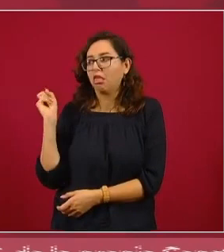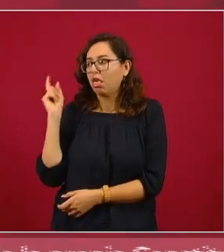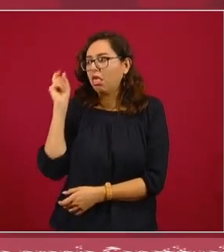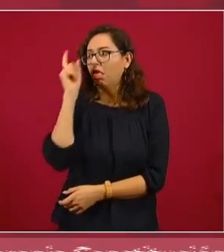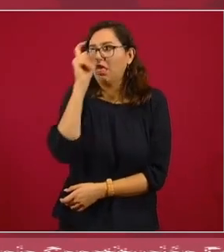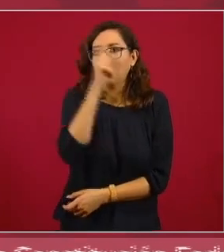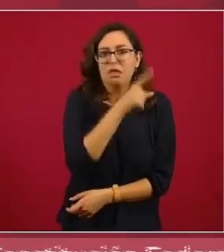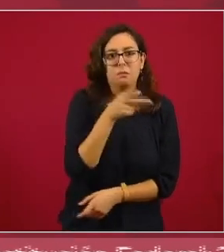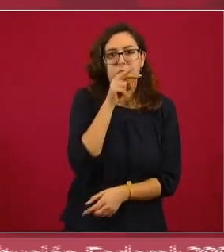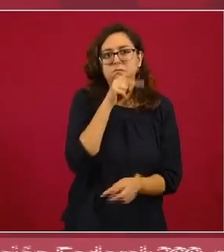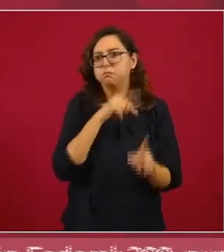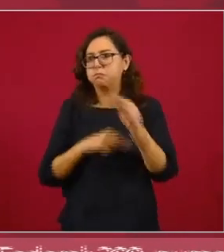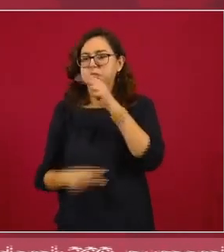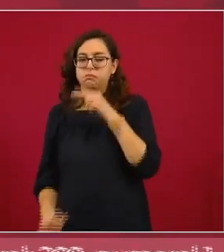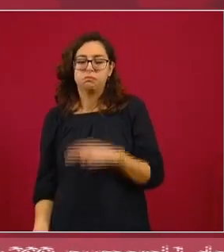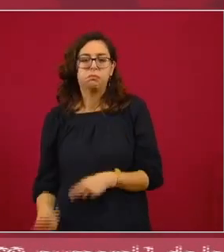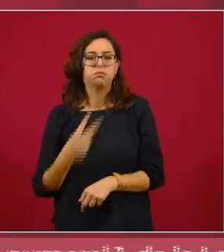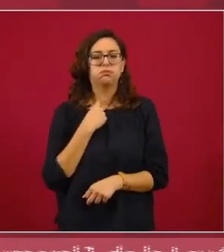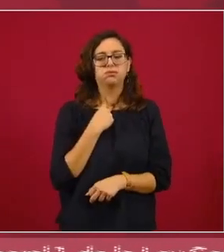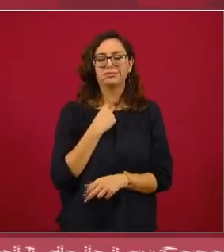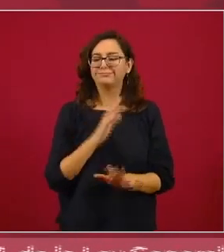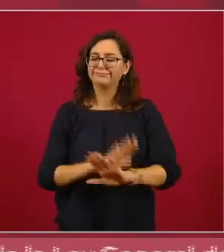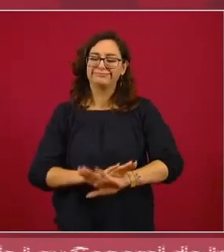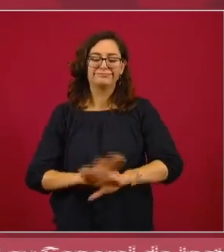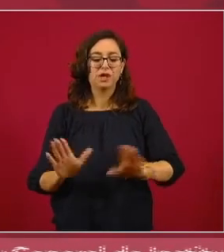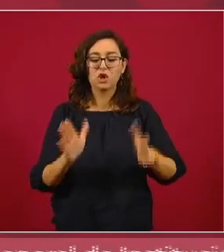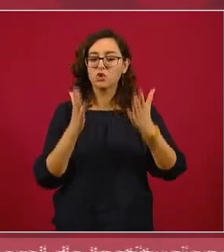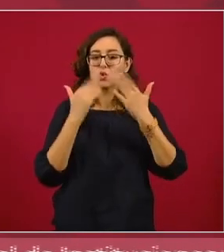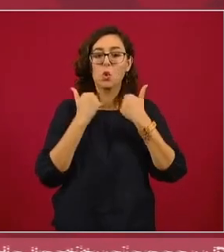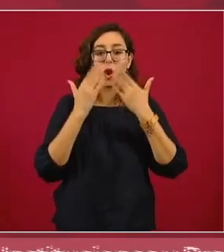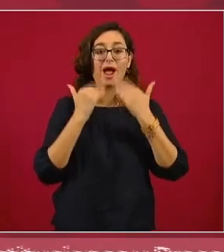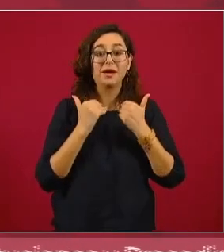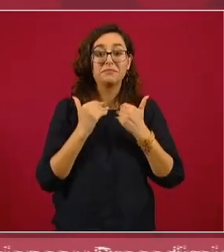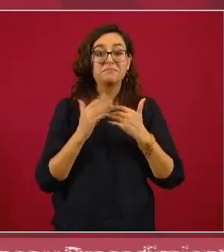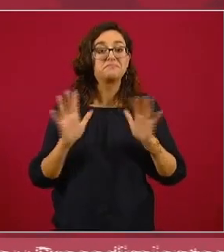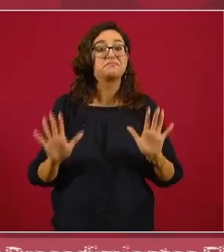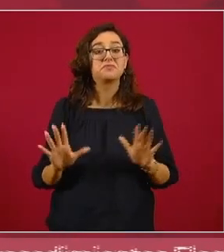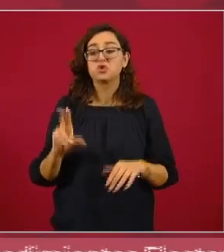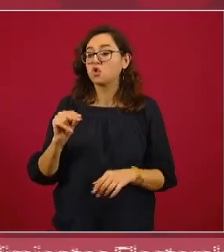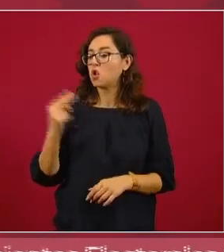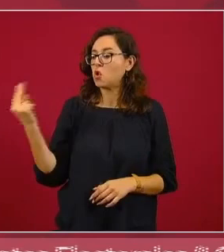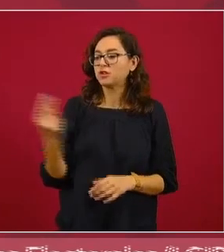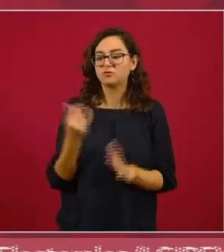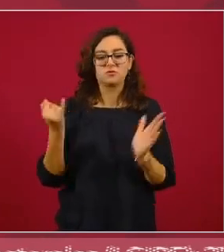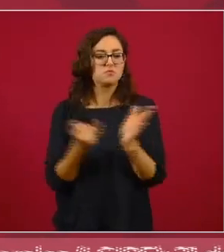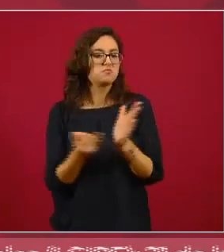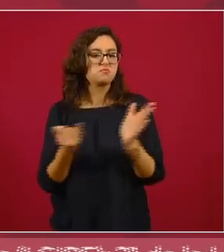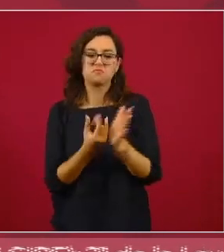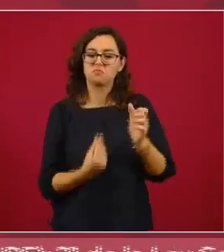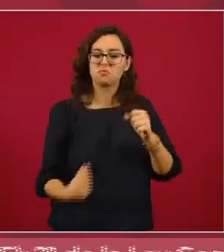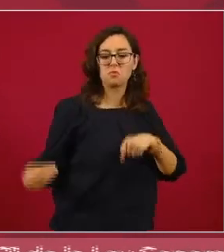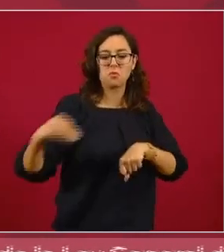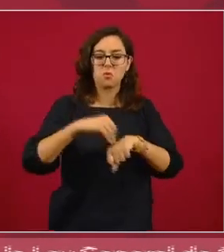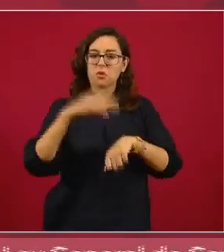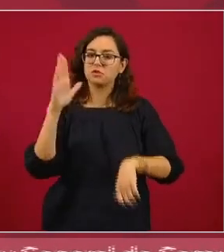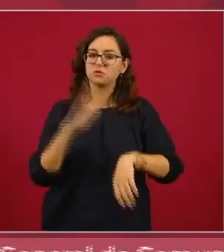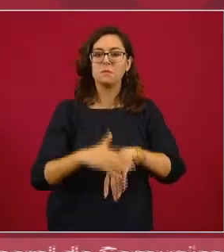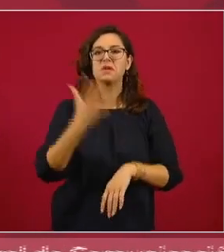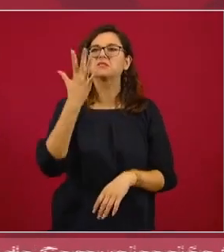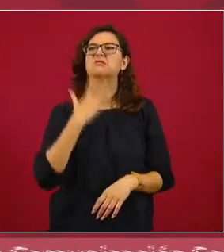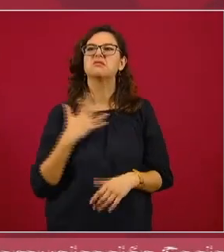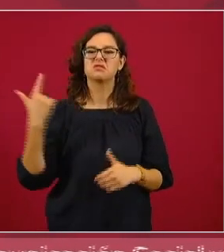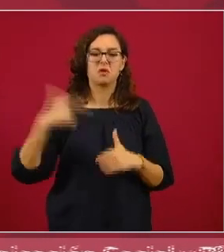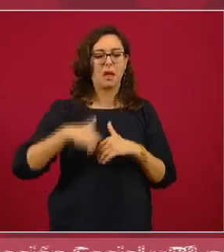dificultad económica o financiera, sin necesidad de aumentar impuestos, sin necesidad de gasolinazos,